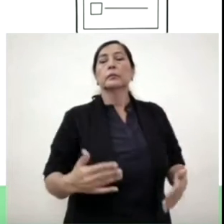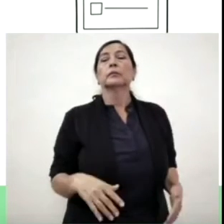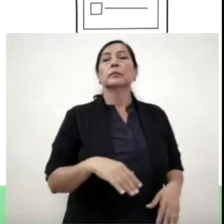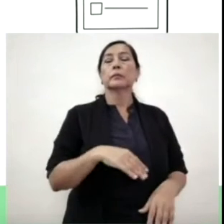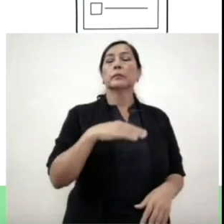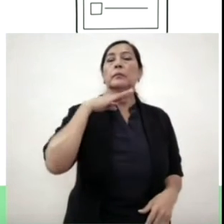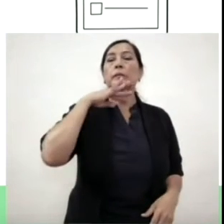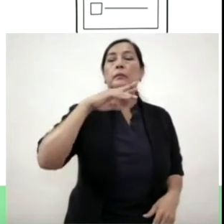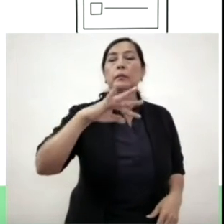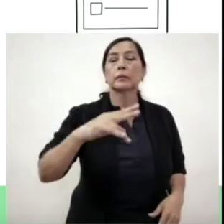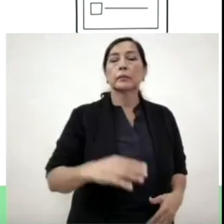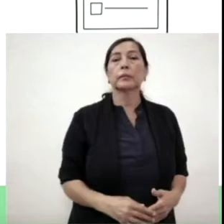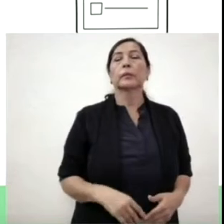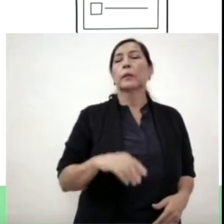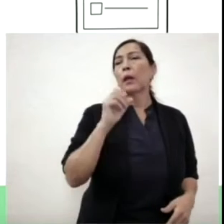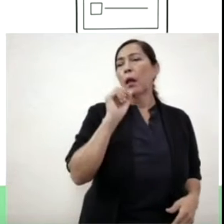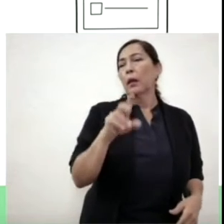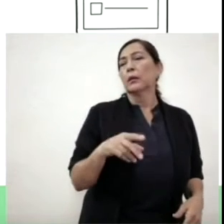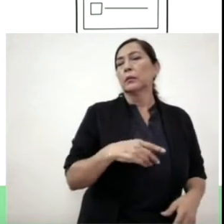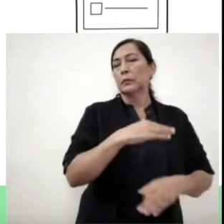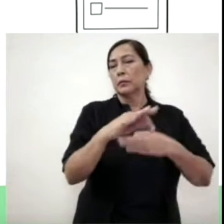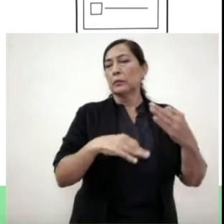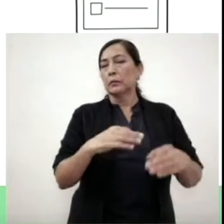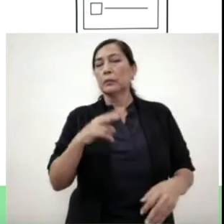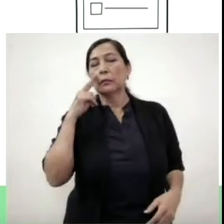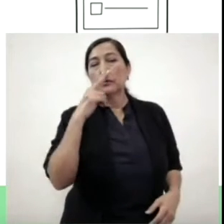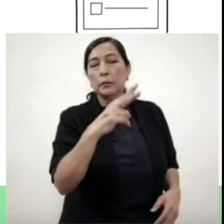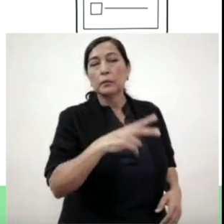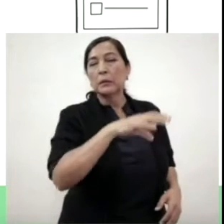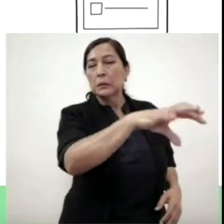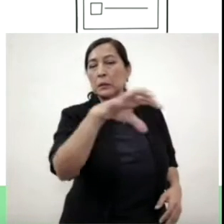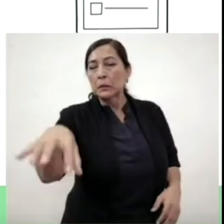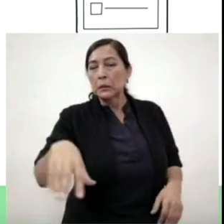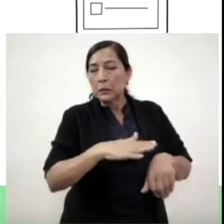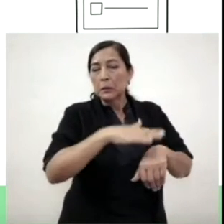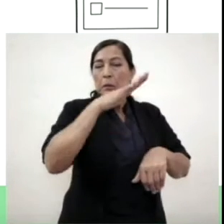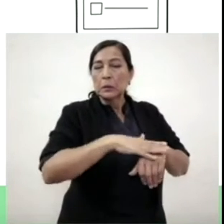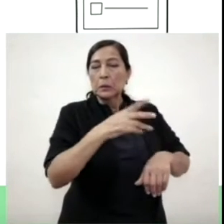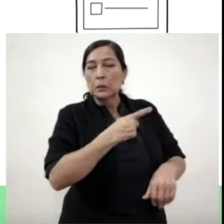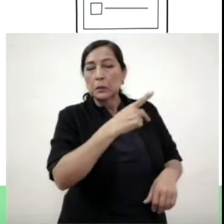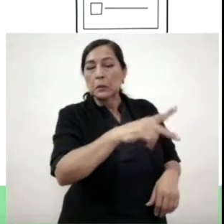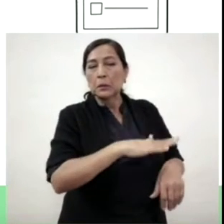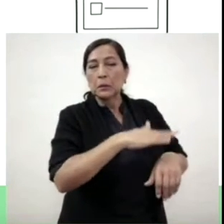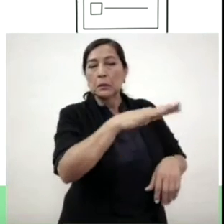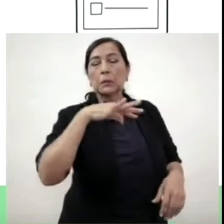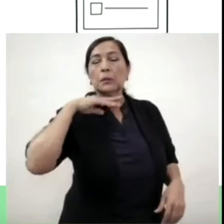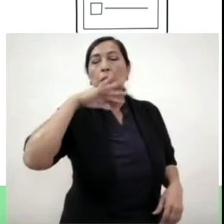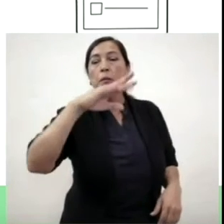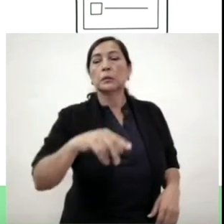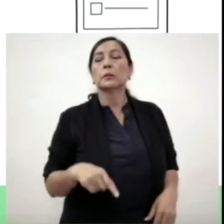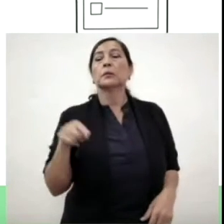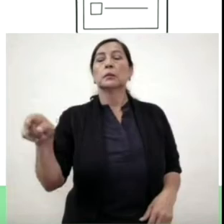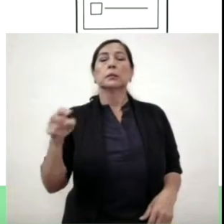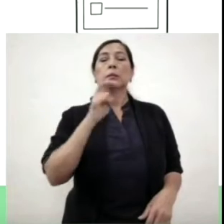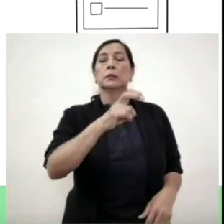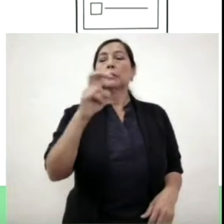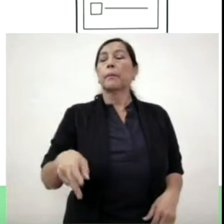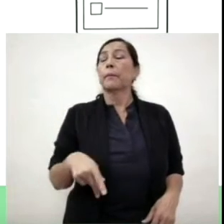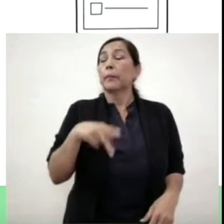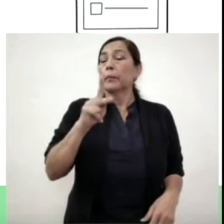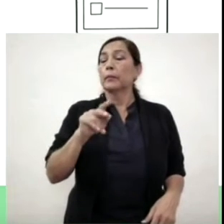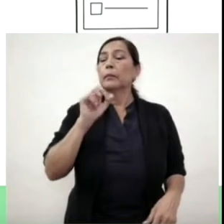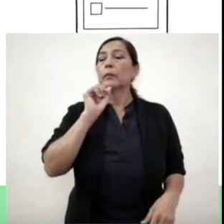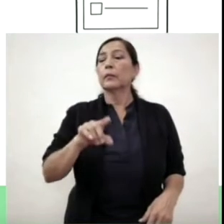delictiva. Y aunque se aplicará de manera focalizada en colonias de alto índice de violencia, los resultados de esta estrategia será integral